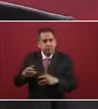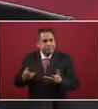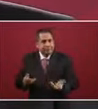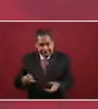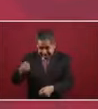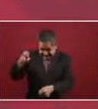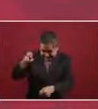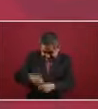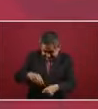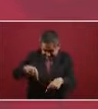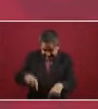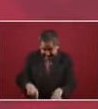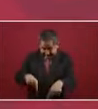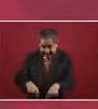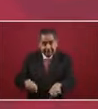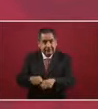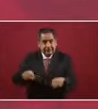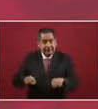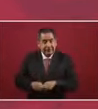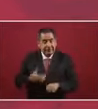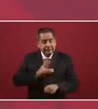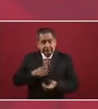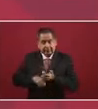en la sala.